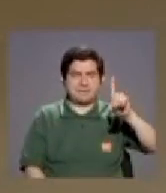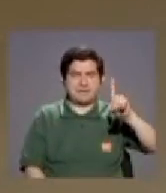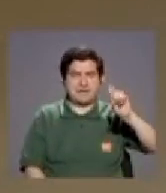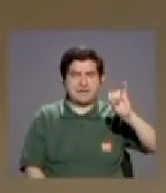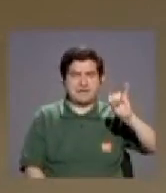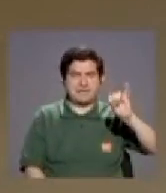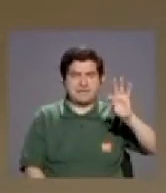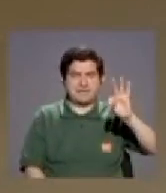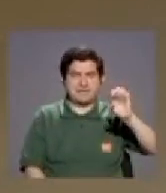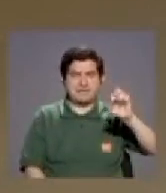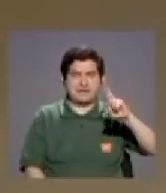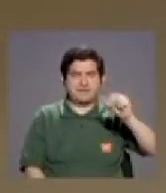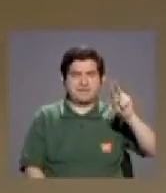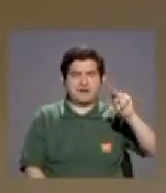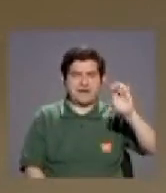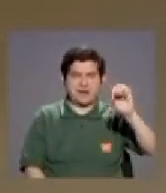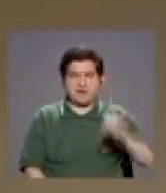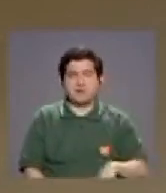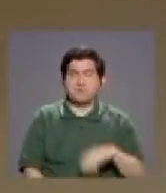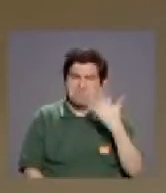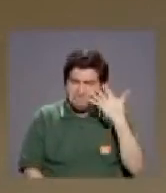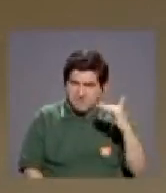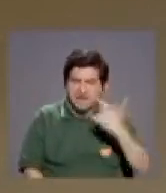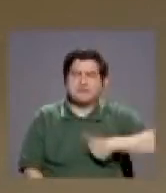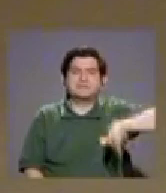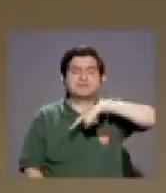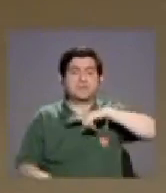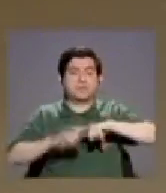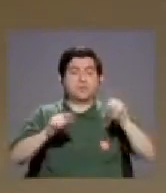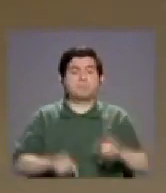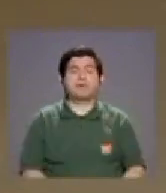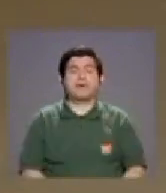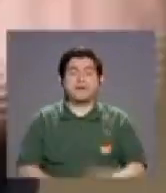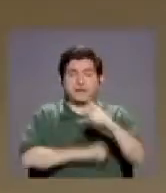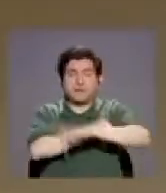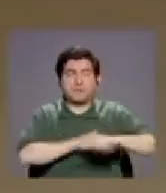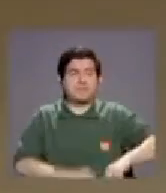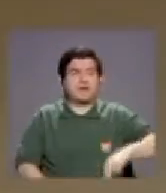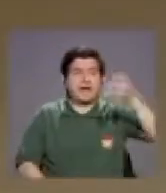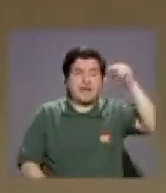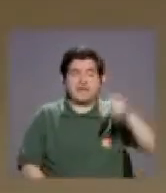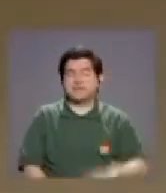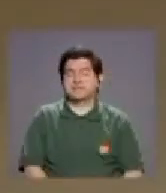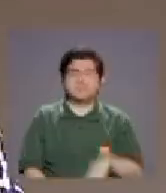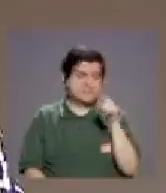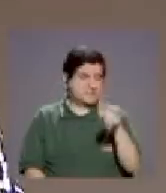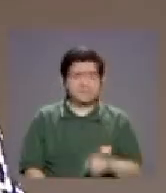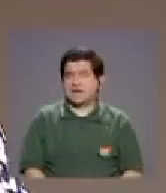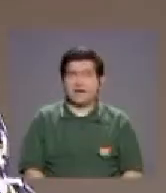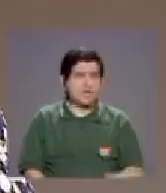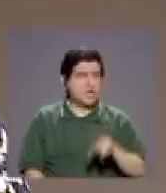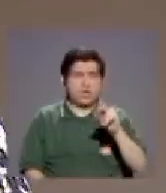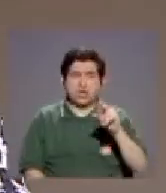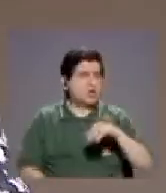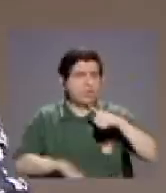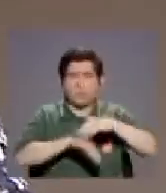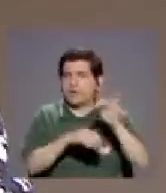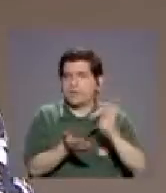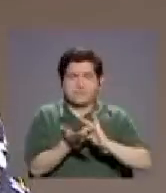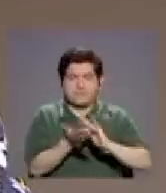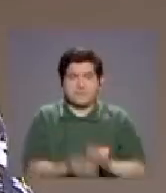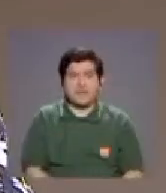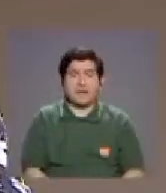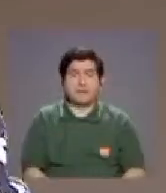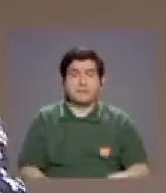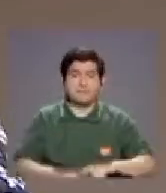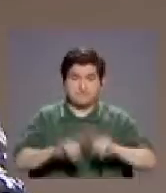ahí casi no prescriben antibióticos y entonces cuando los prescriben pegan duro. Exactamente. Y de hecho, para